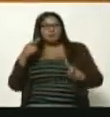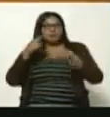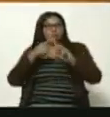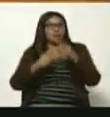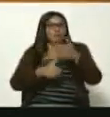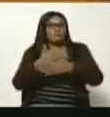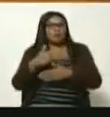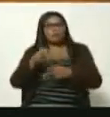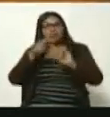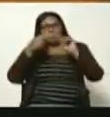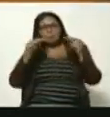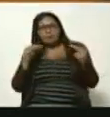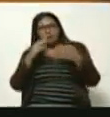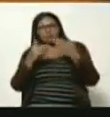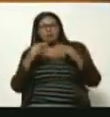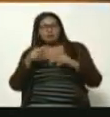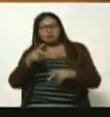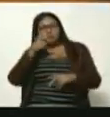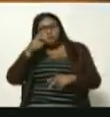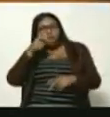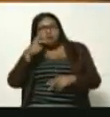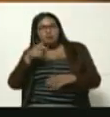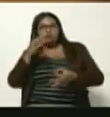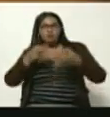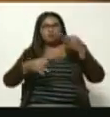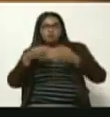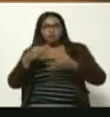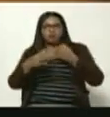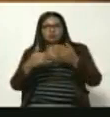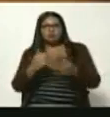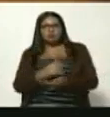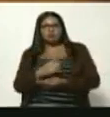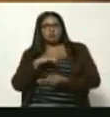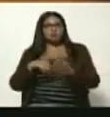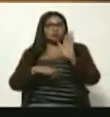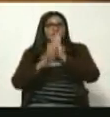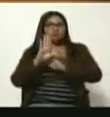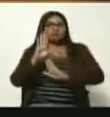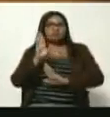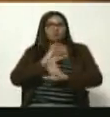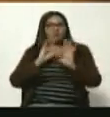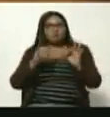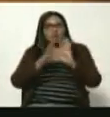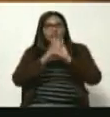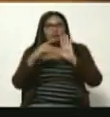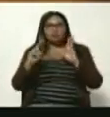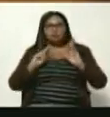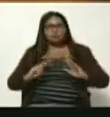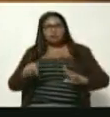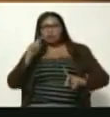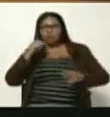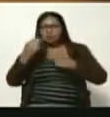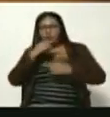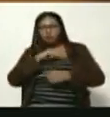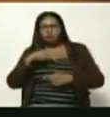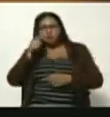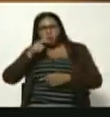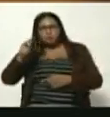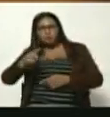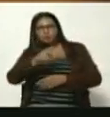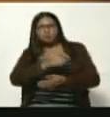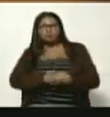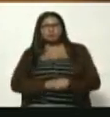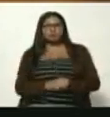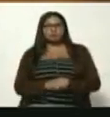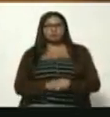paz, seguridad, justicia, desarrollo y derechos humanos que reclaman nuestros pueblos. Así